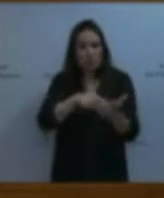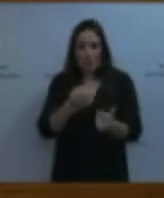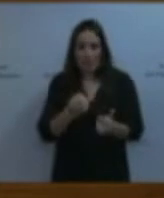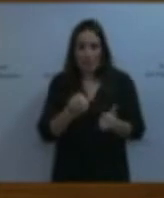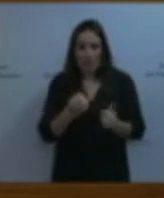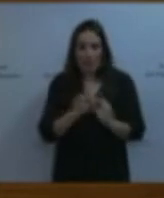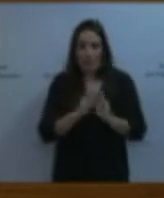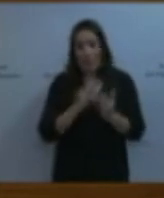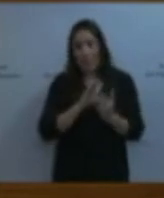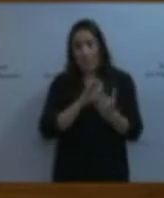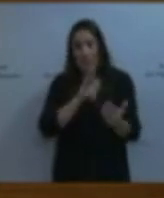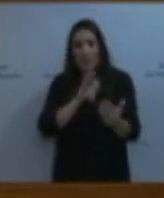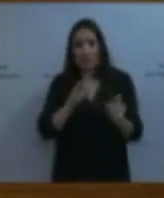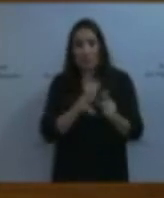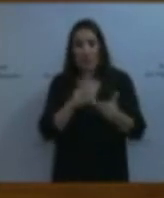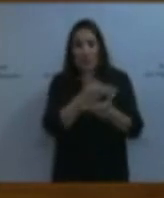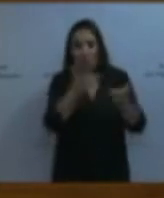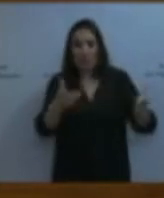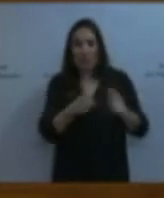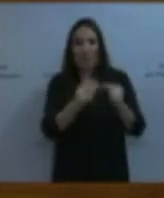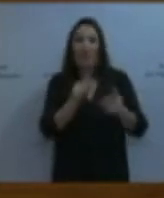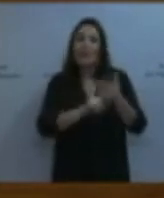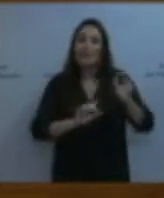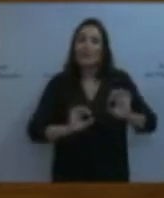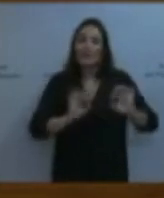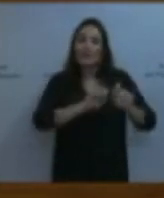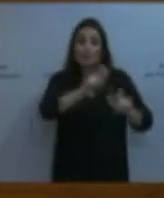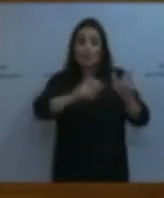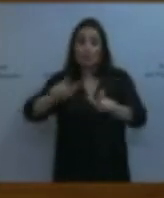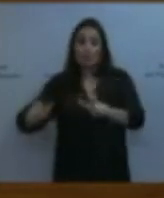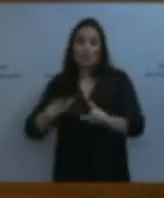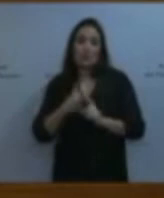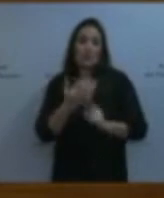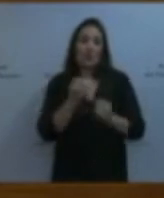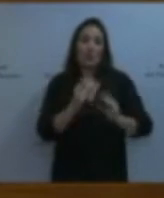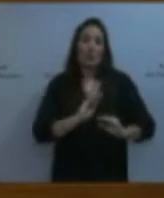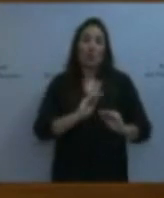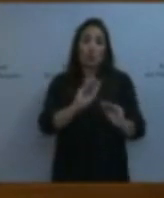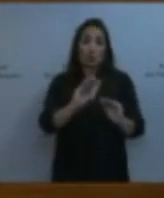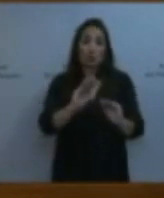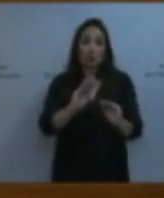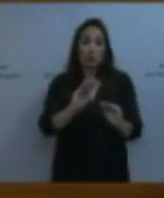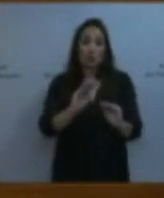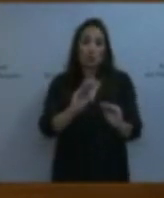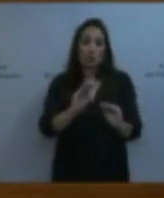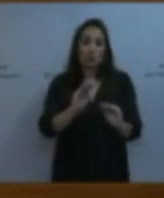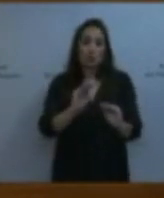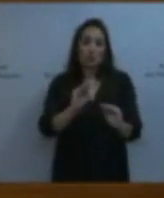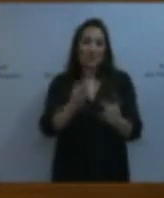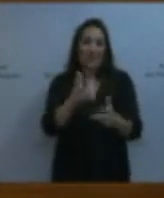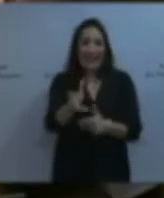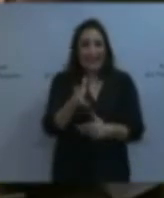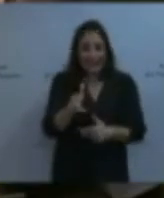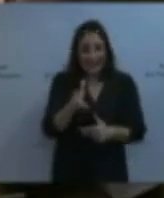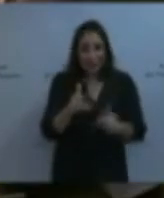sociedad asturiana y especialmente ante aquellas personas cuya situación económica no les permite hacer efectivo su derecho a